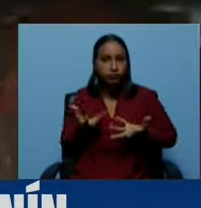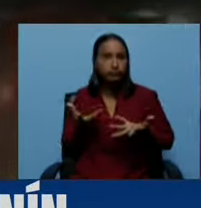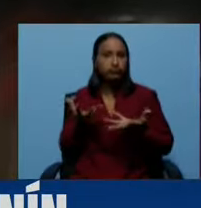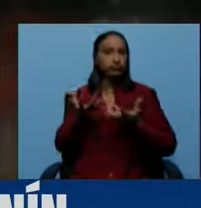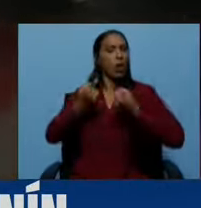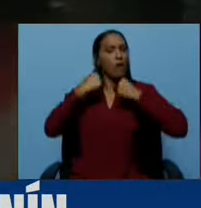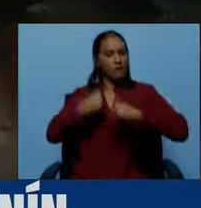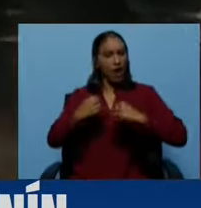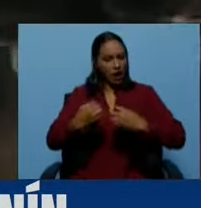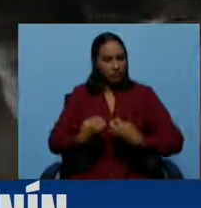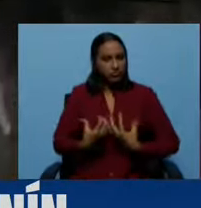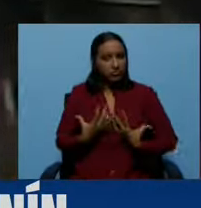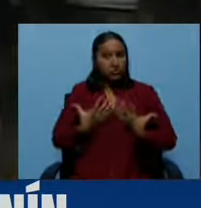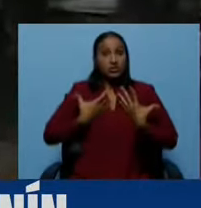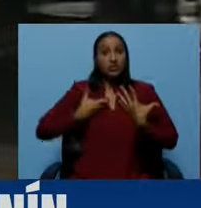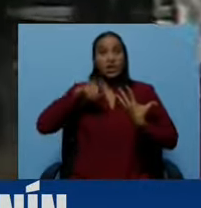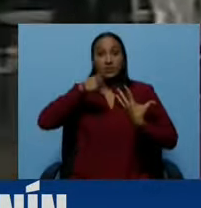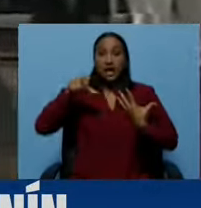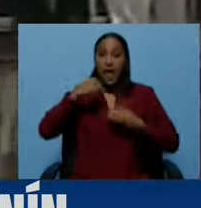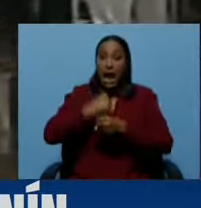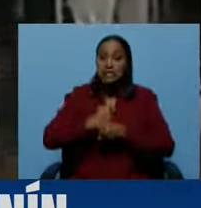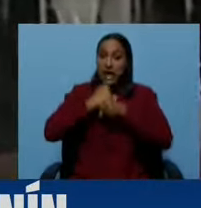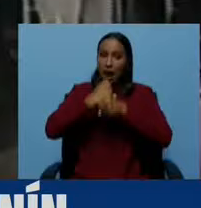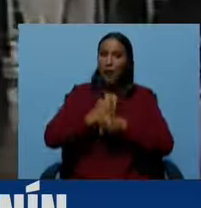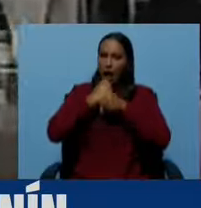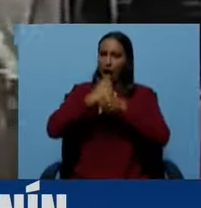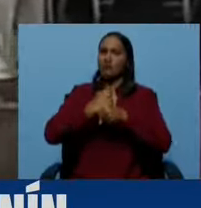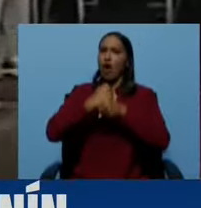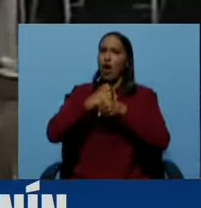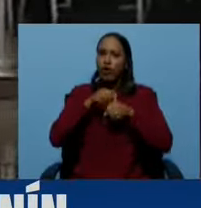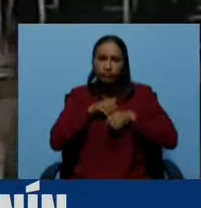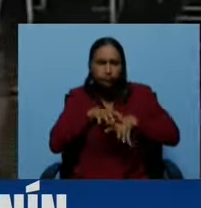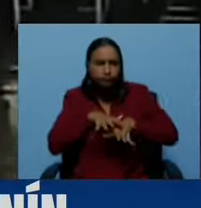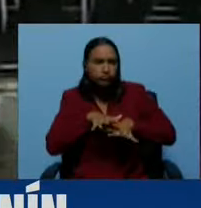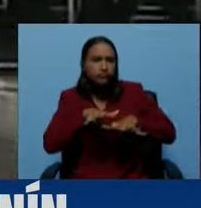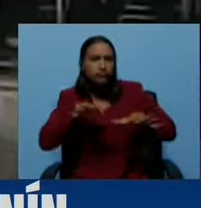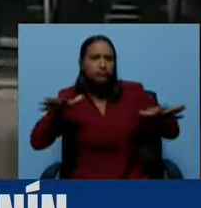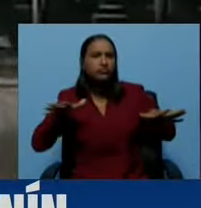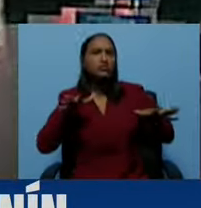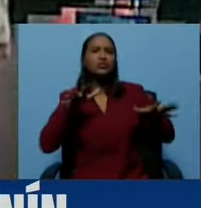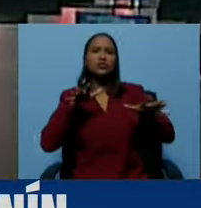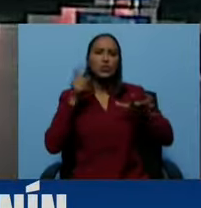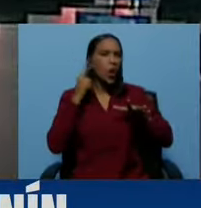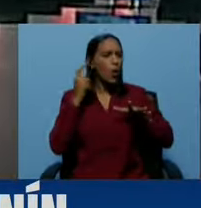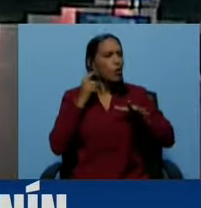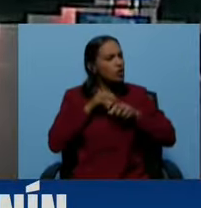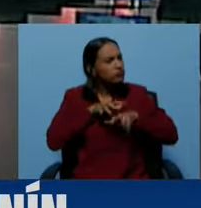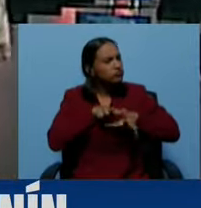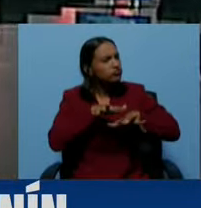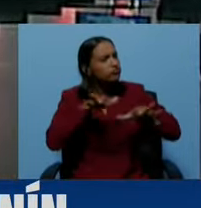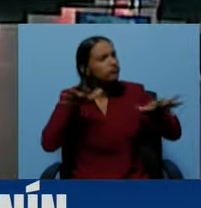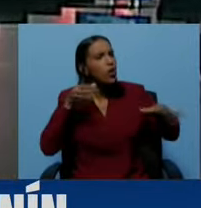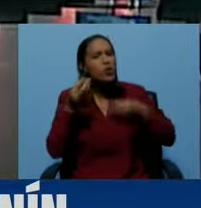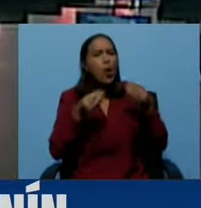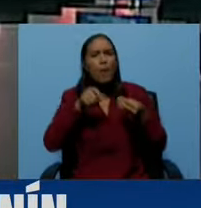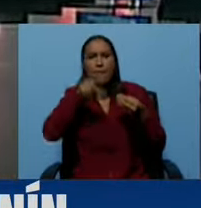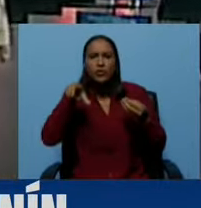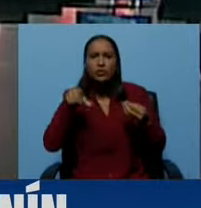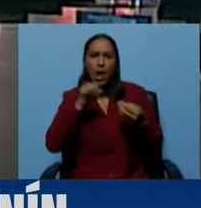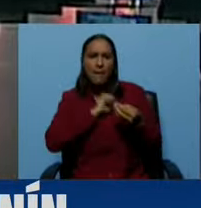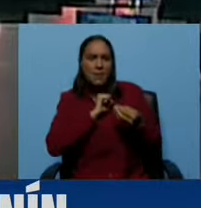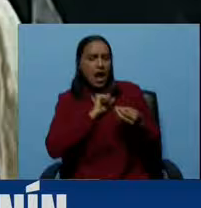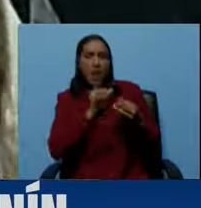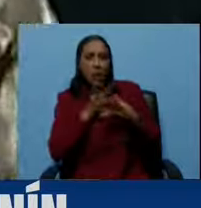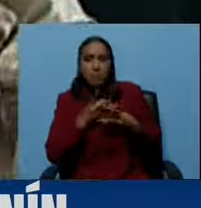fuerte. Ya los caballos no cabalgan sobre las camas de los hospitales, ni tampoco saltan de los balcones. Si usted